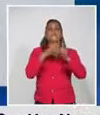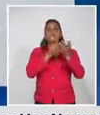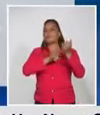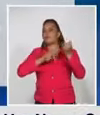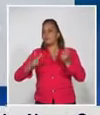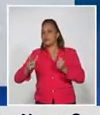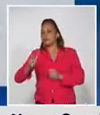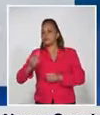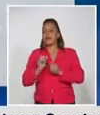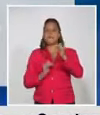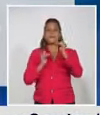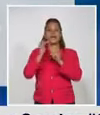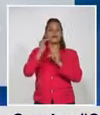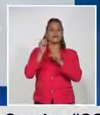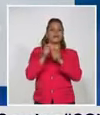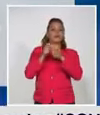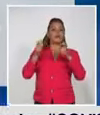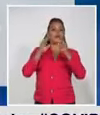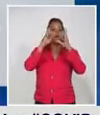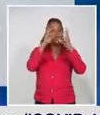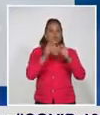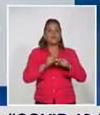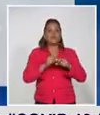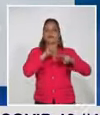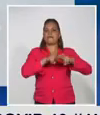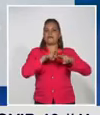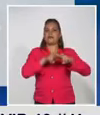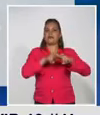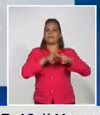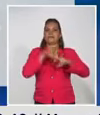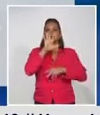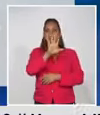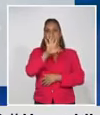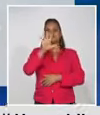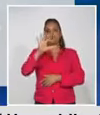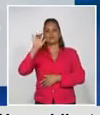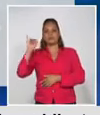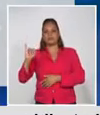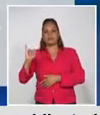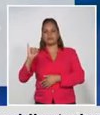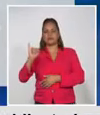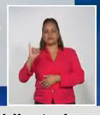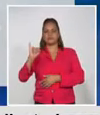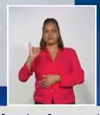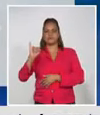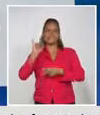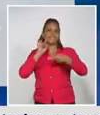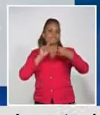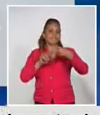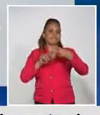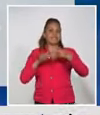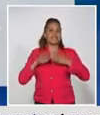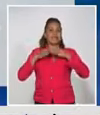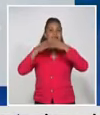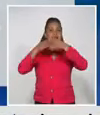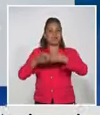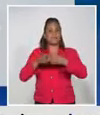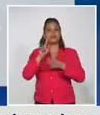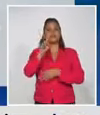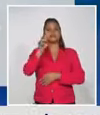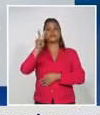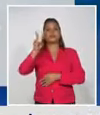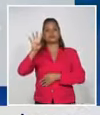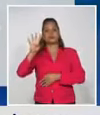nuevamente el mayor número, La Habana, 556, Granma, con 124, una cifra